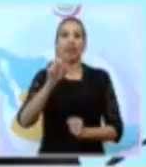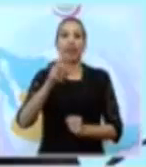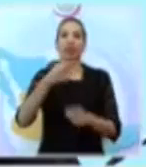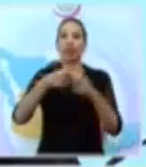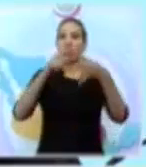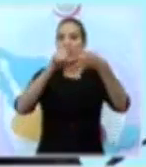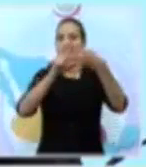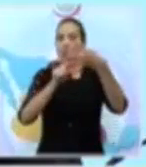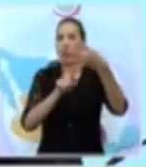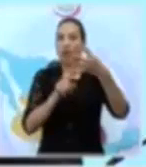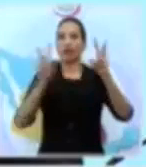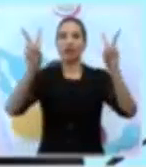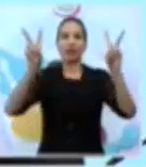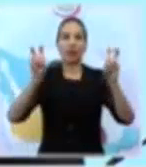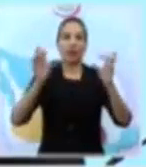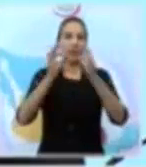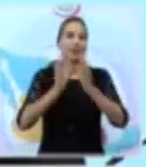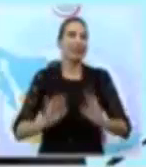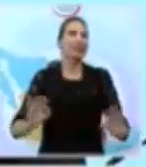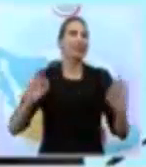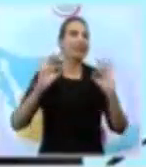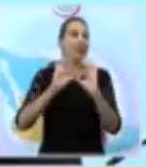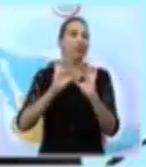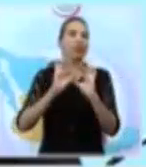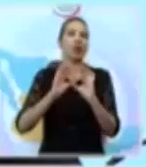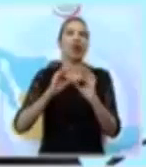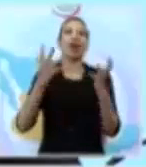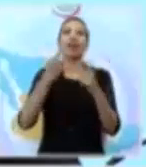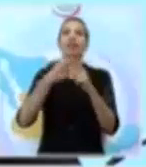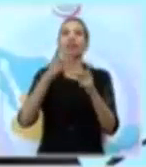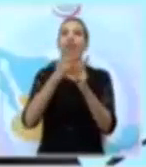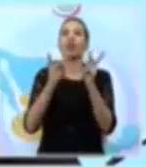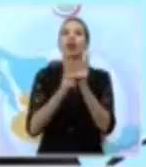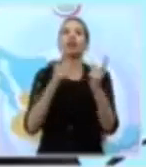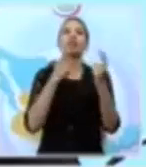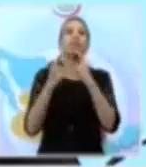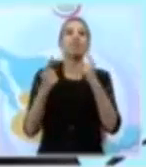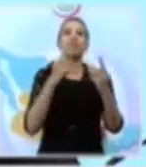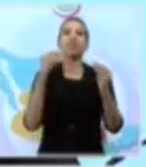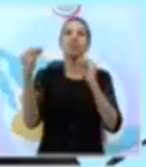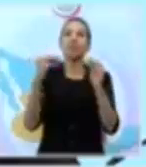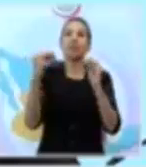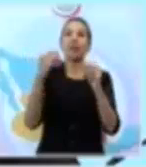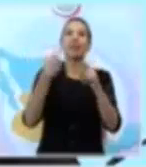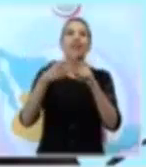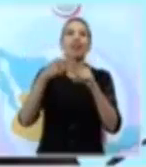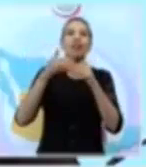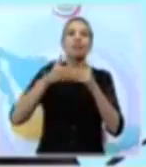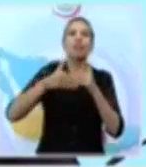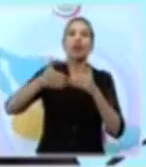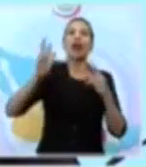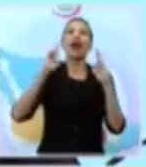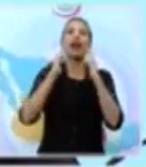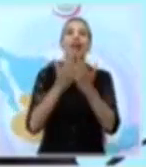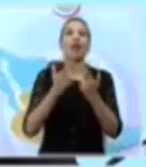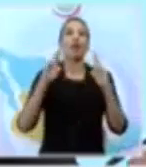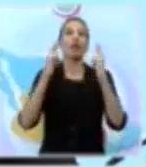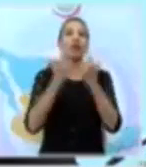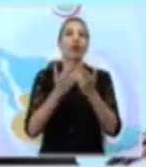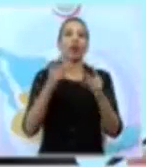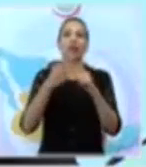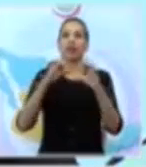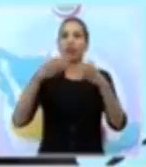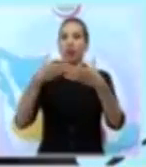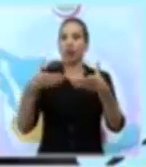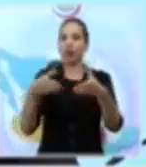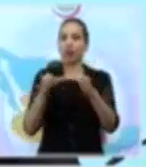Estos 4 ejes temáticos fueron producto de un debate de varias reuniones del